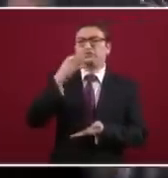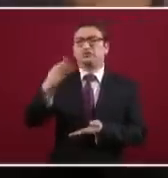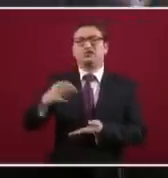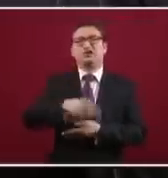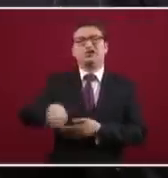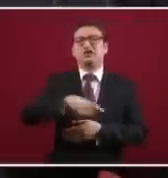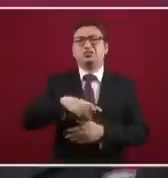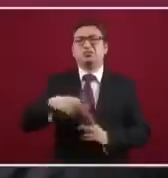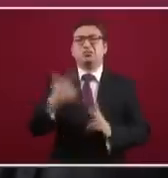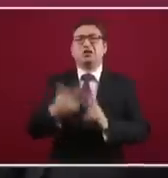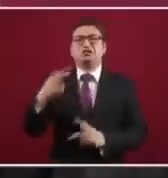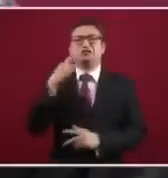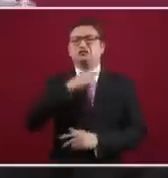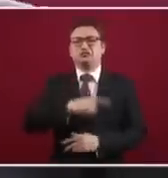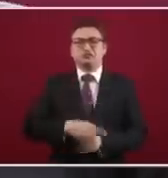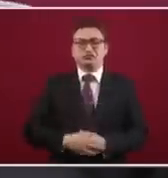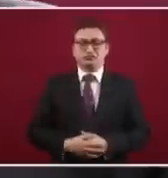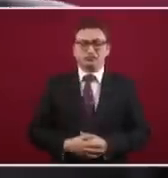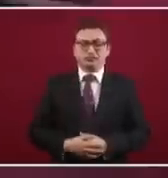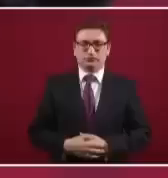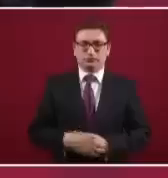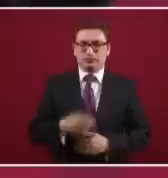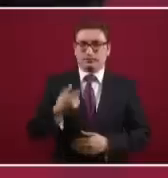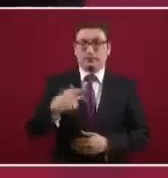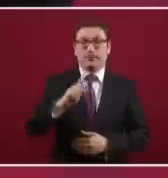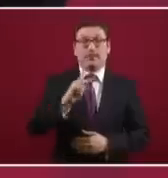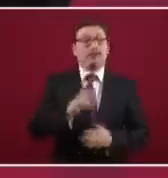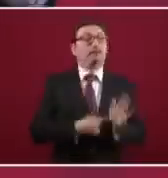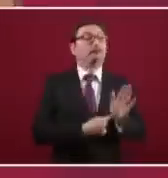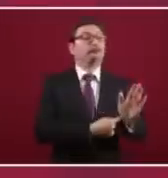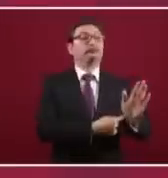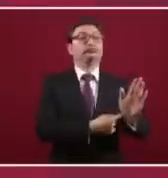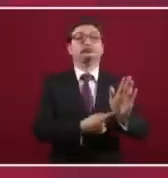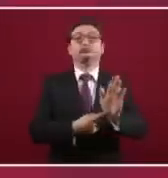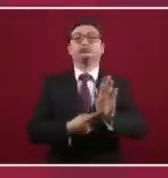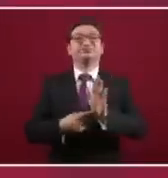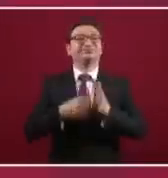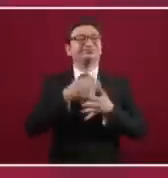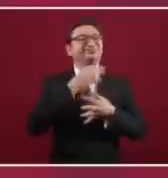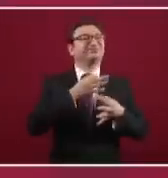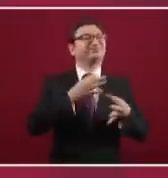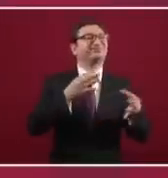pero en lo público era otra cosa.